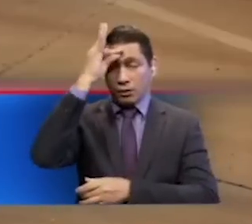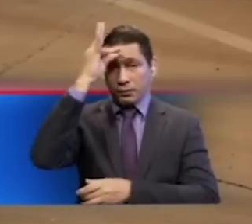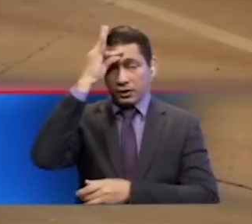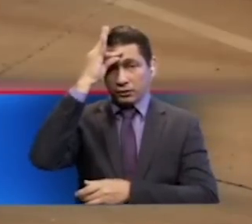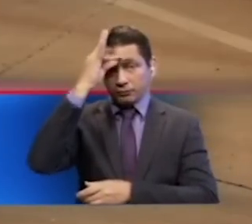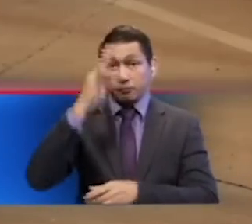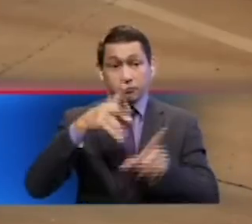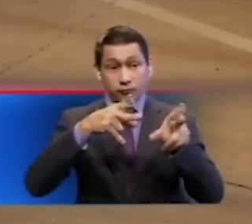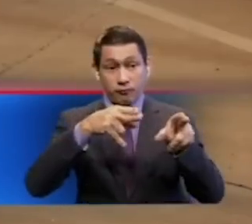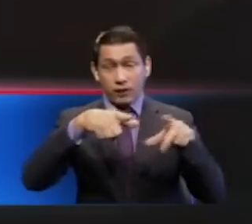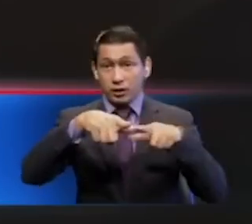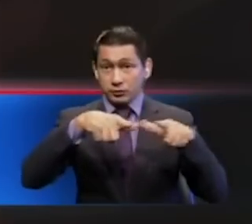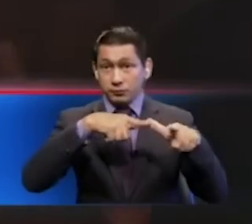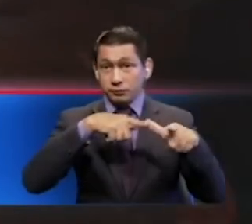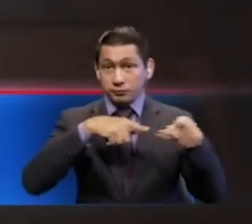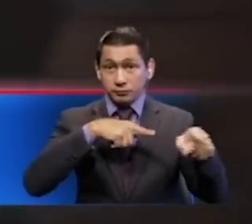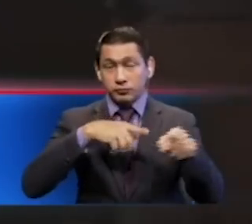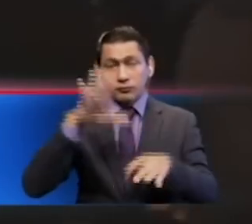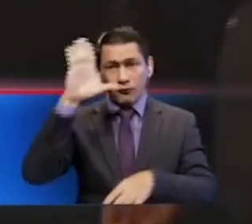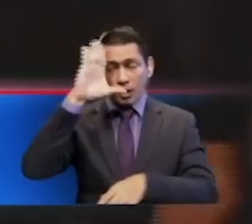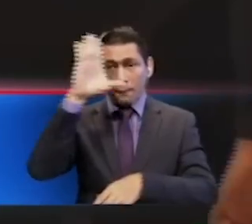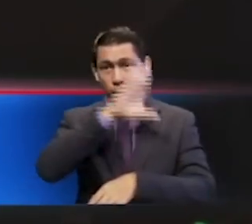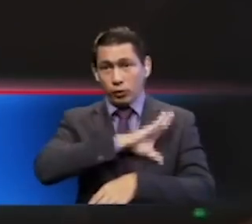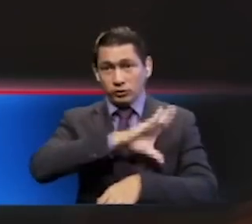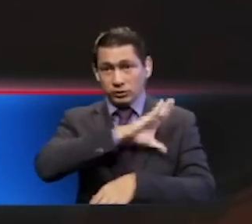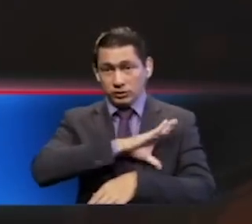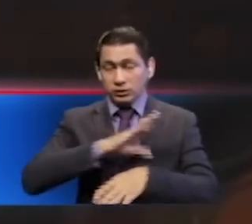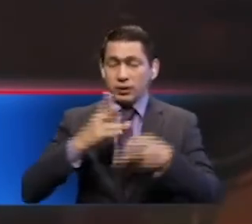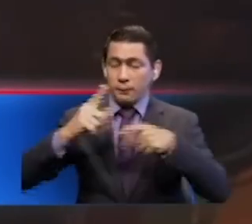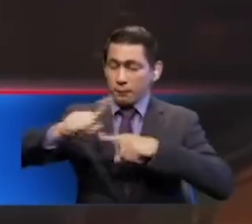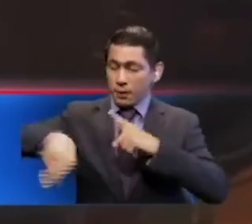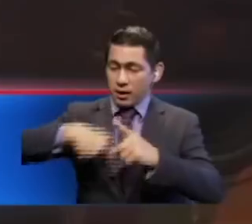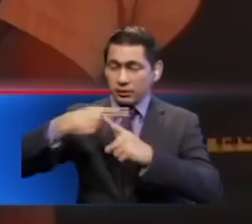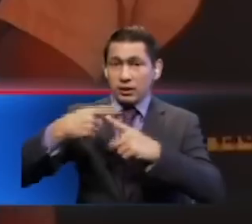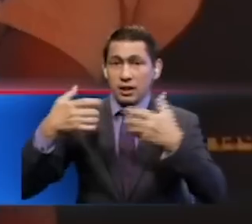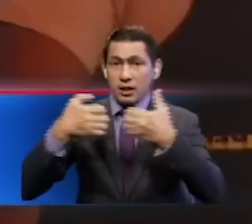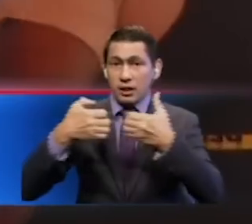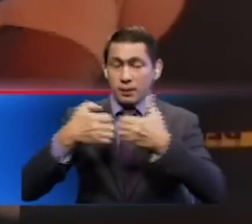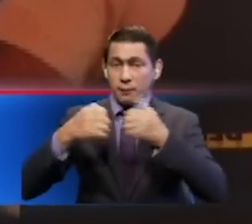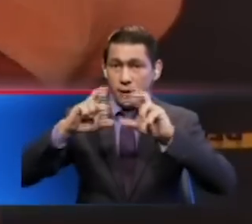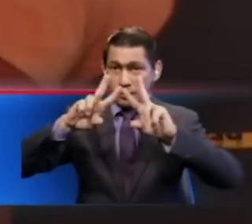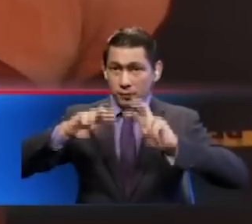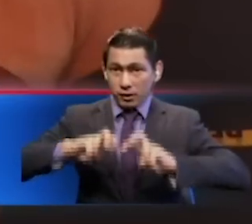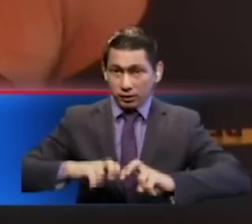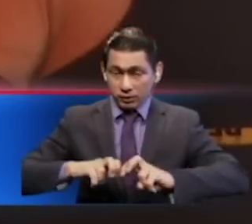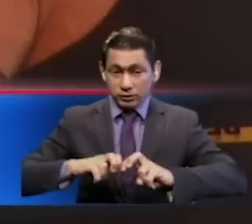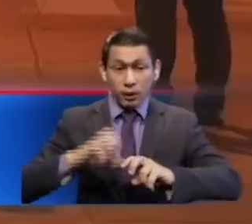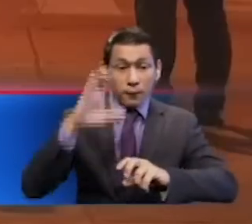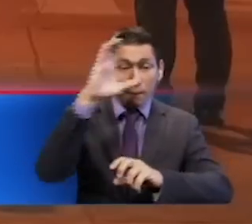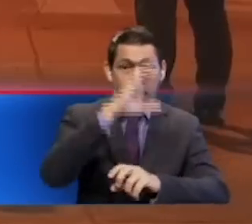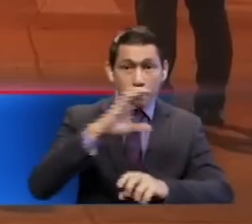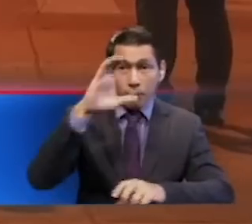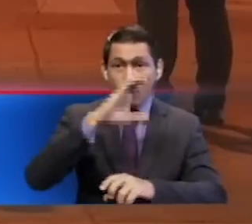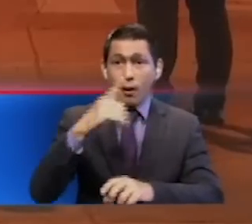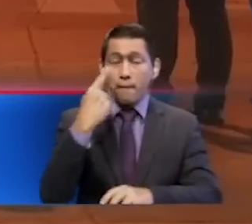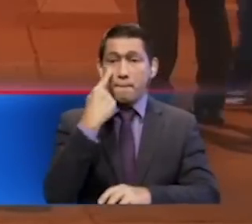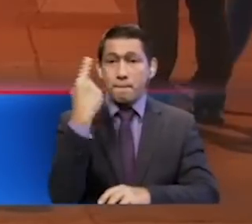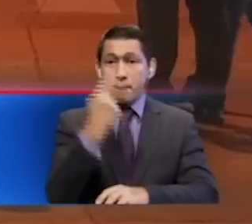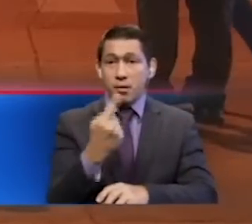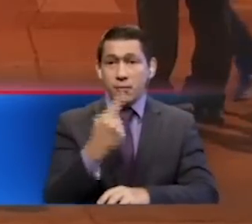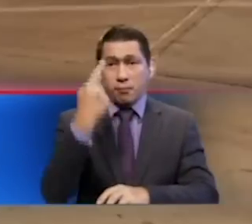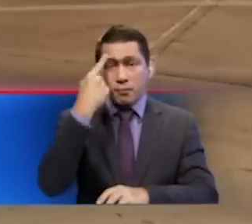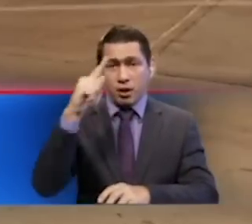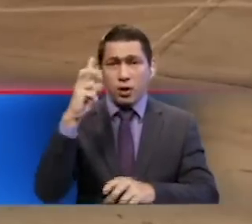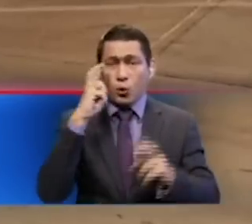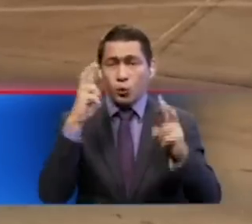Al sitio del atentado llegaron agentes de varias unidades policiales para empezar las investigaciones que permitirán establecer